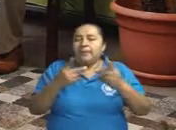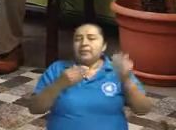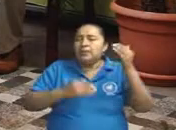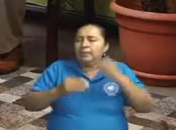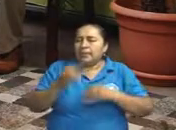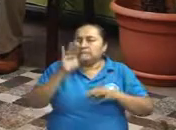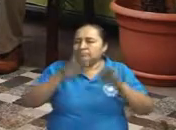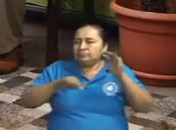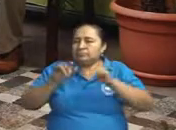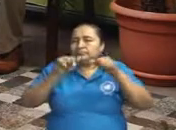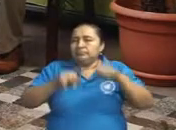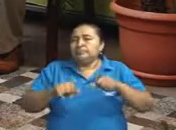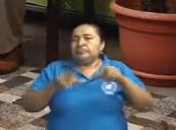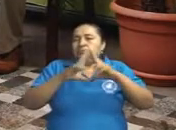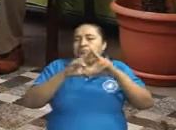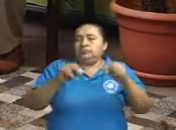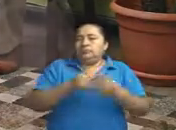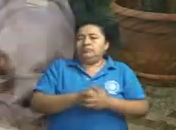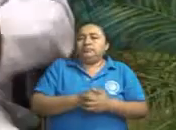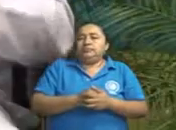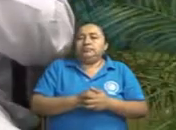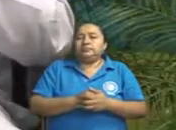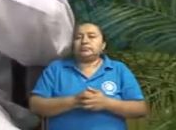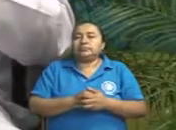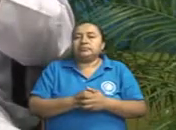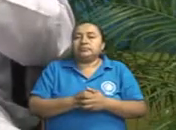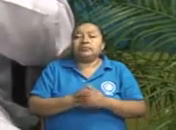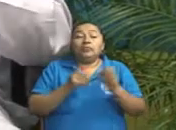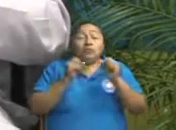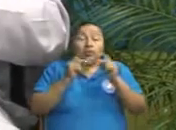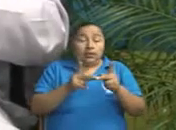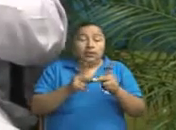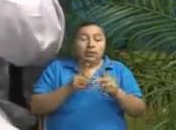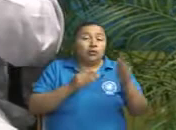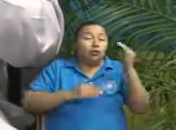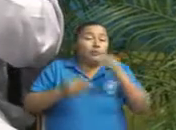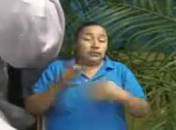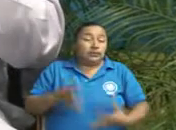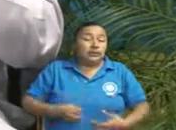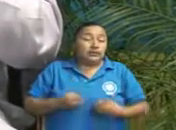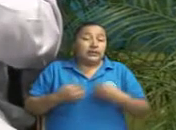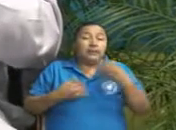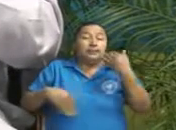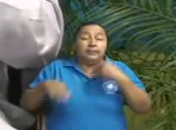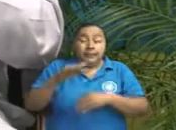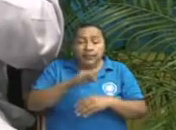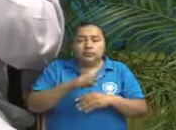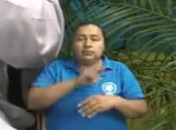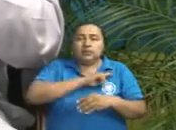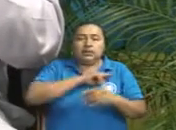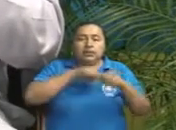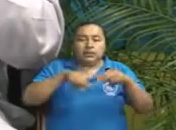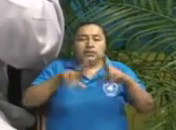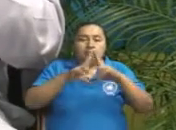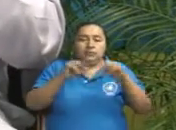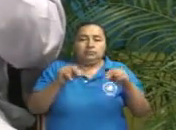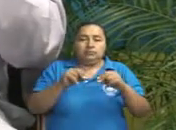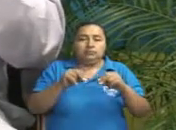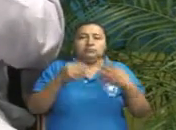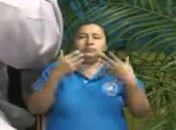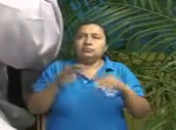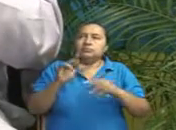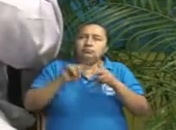y a los hombres nicaragüenses. Sí, ok. De los tipos de cánceres más comunes, con más frecuencia, en Nicaragua, ya desde